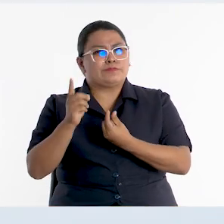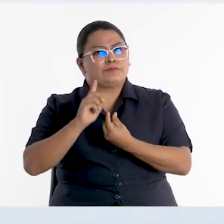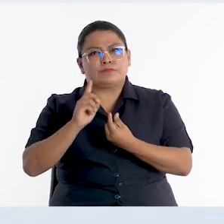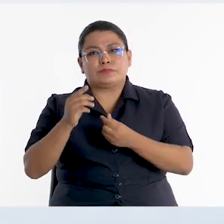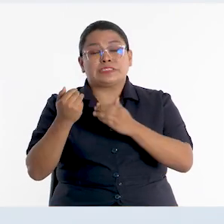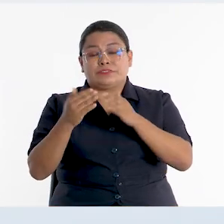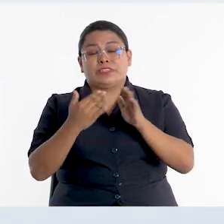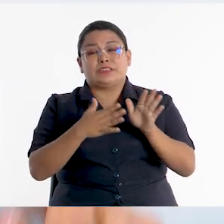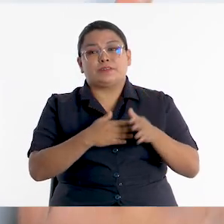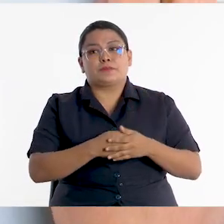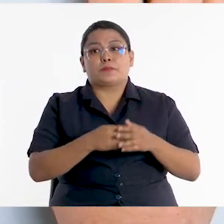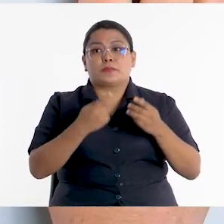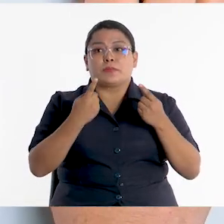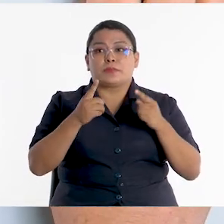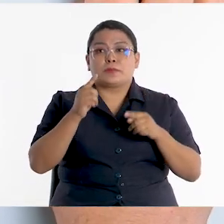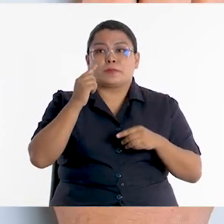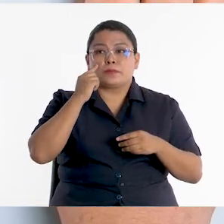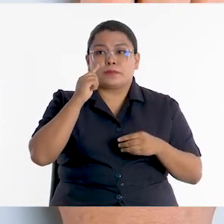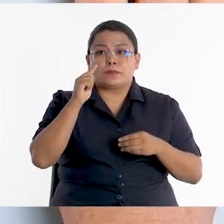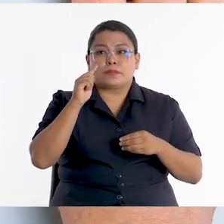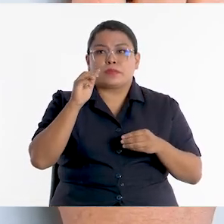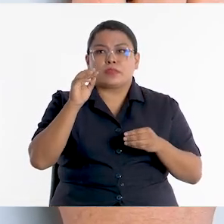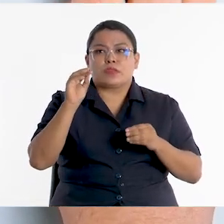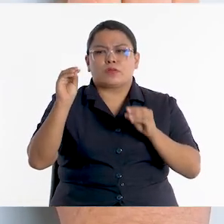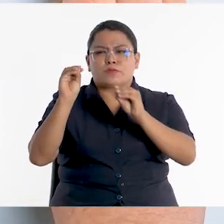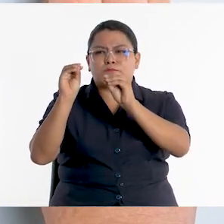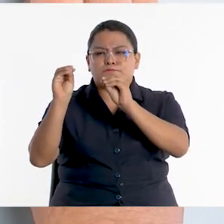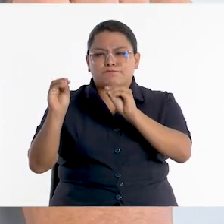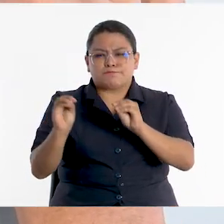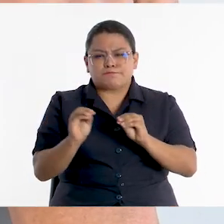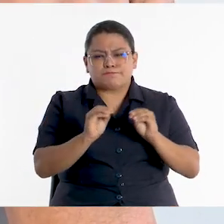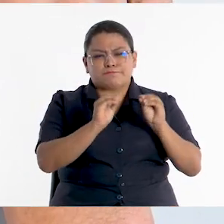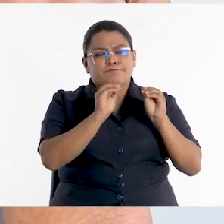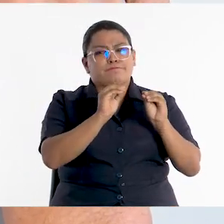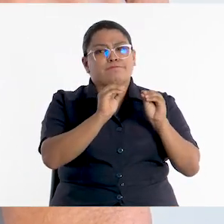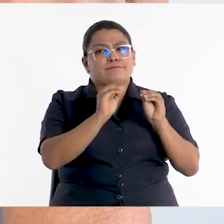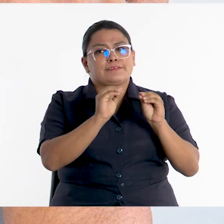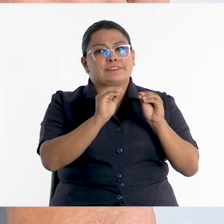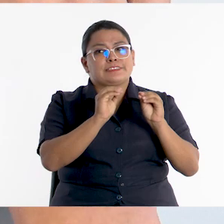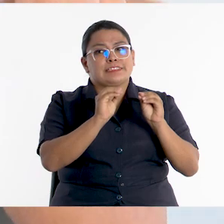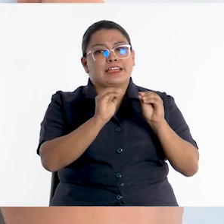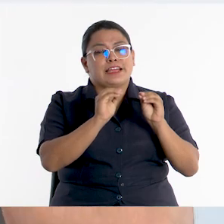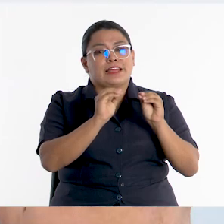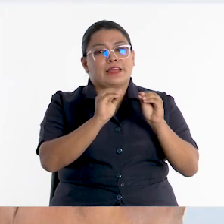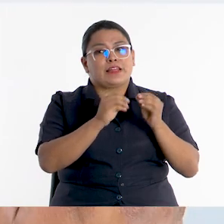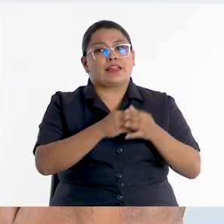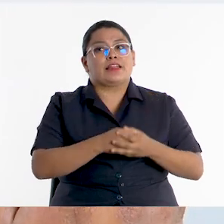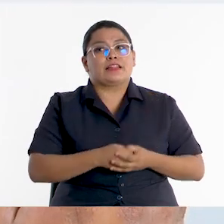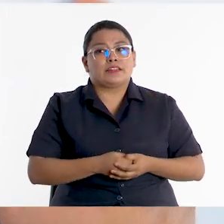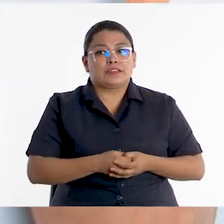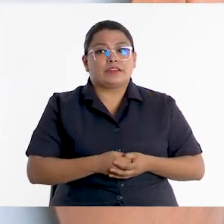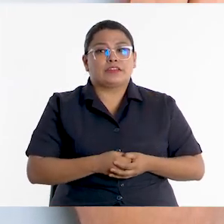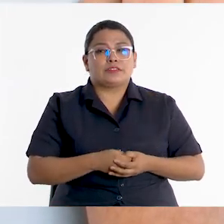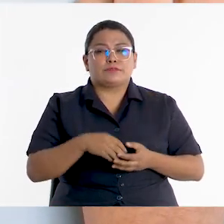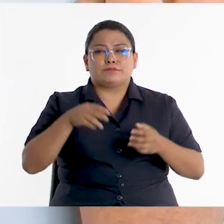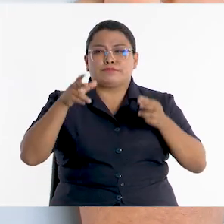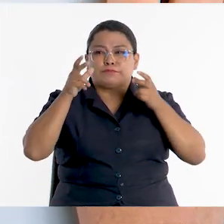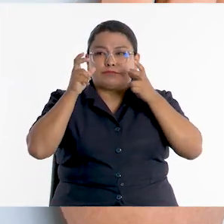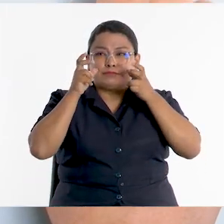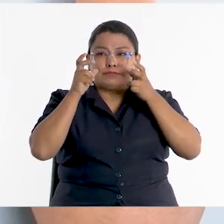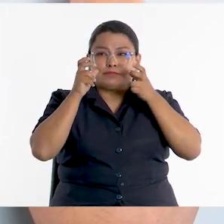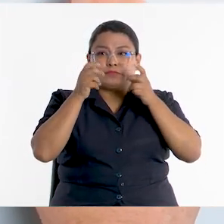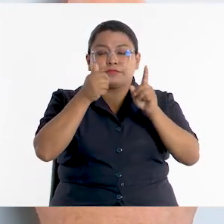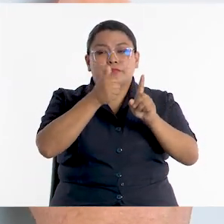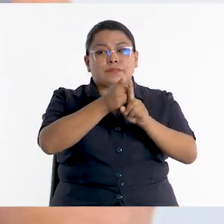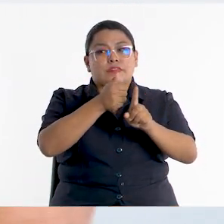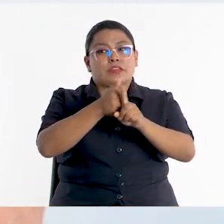no. Pero si movemos uno de los botones de este grupo hacia acá, observamos que